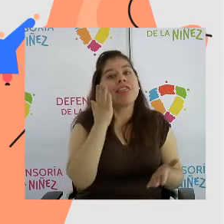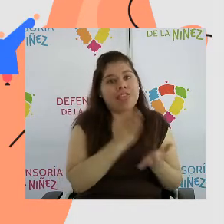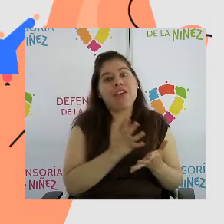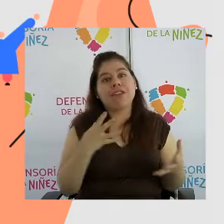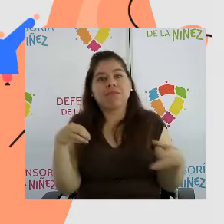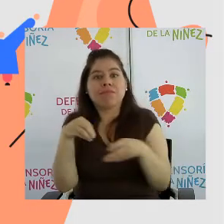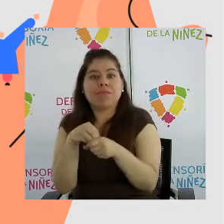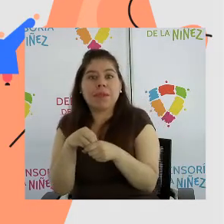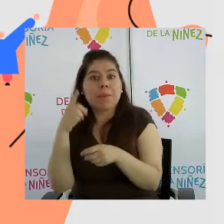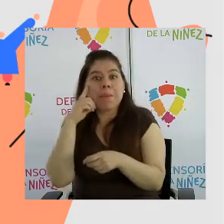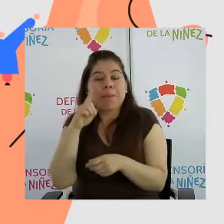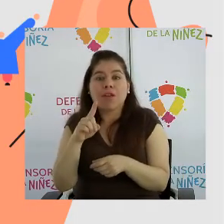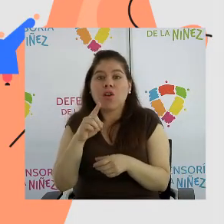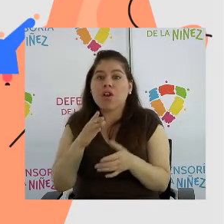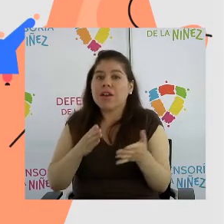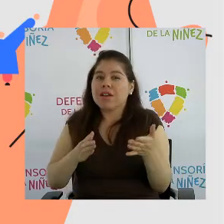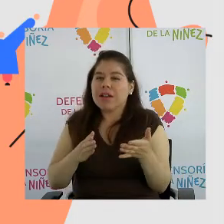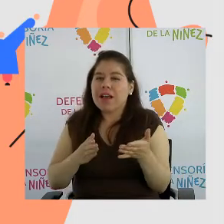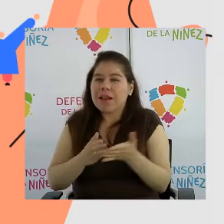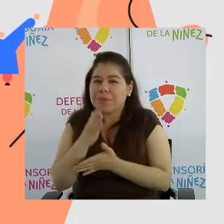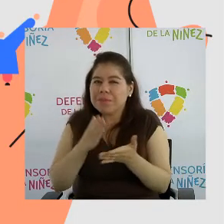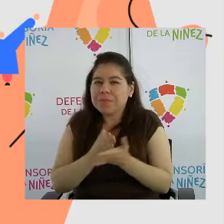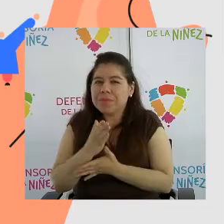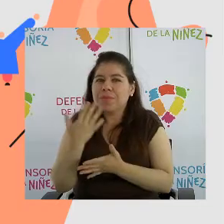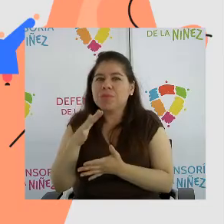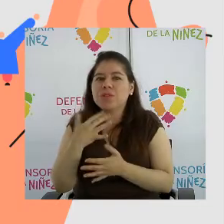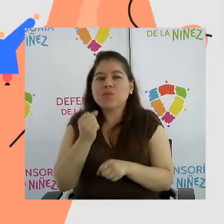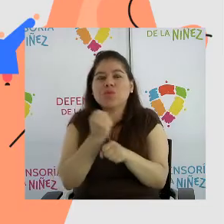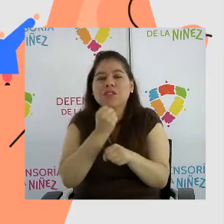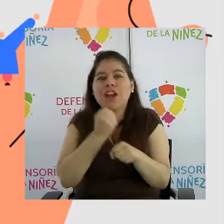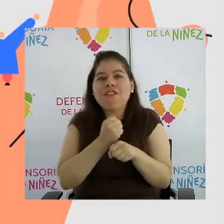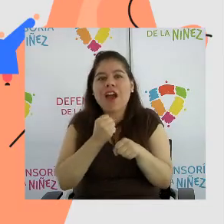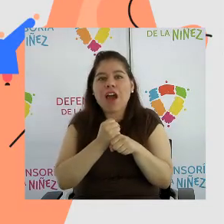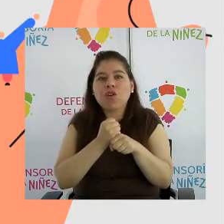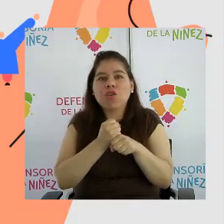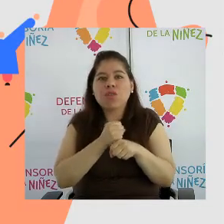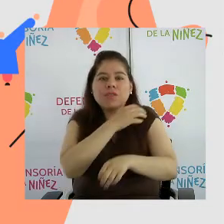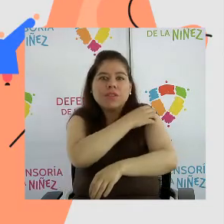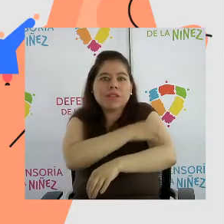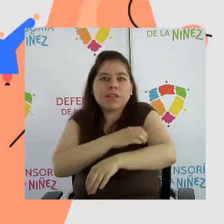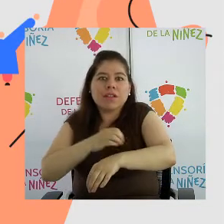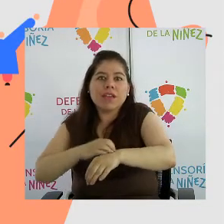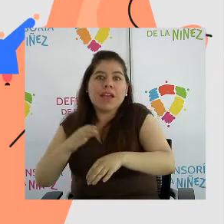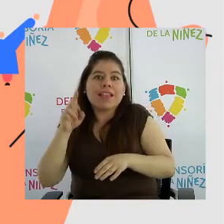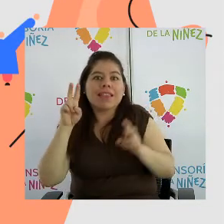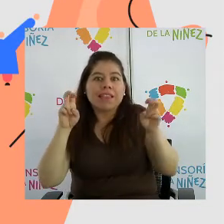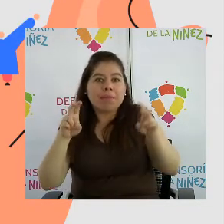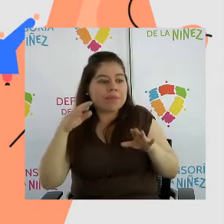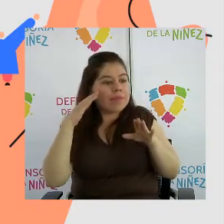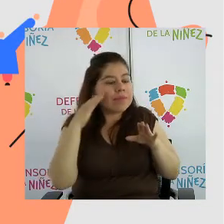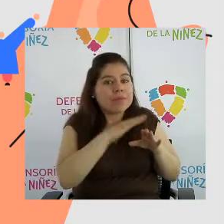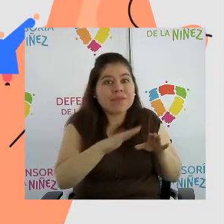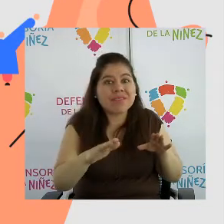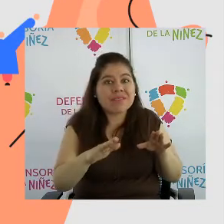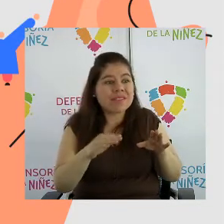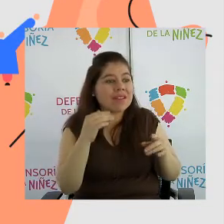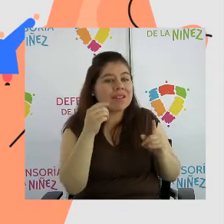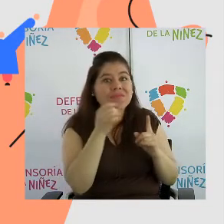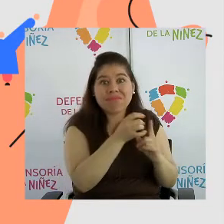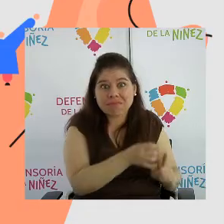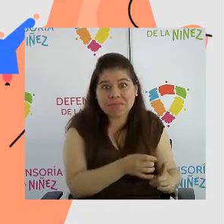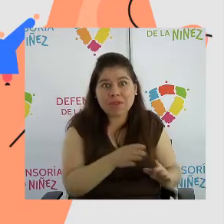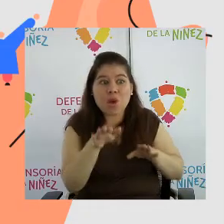demandan, al menos en lo inicial, un trabajo territorial específico en los ámbitos de prevención de vulneración de los derechos humanos,